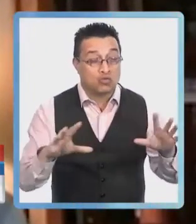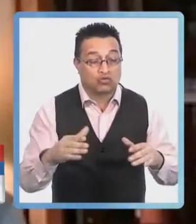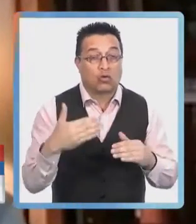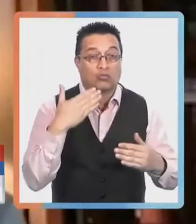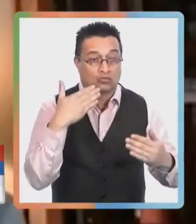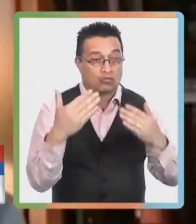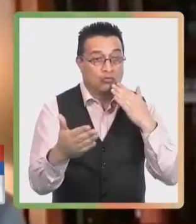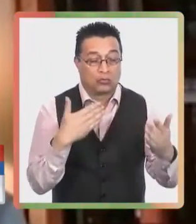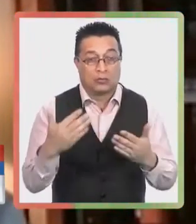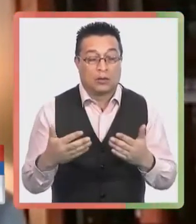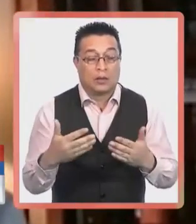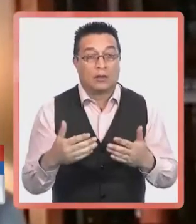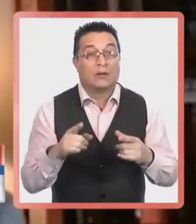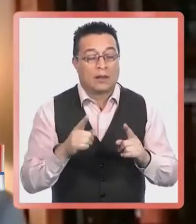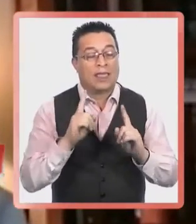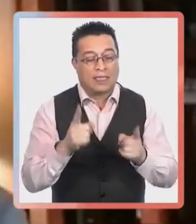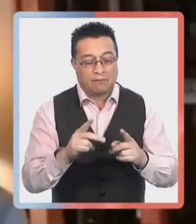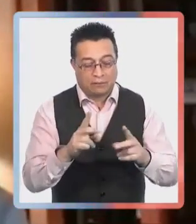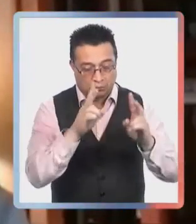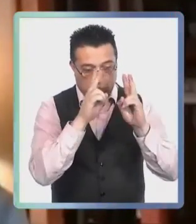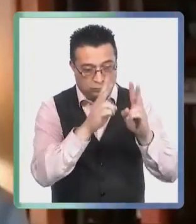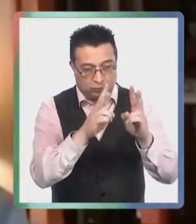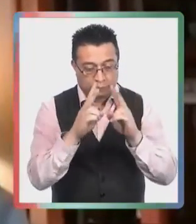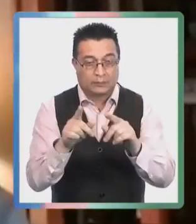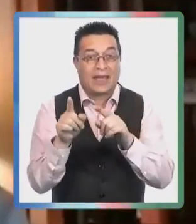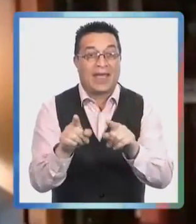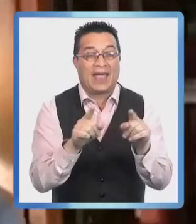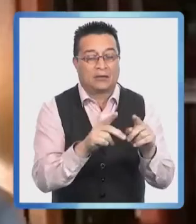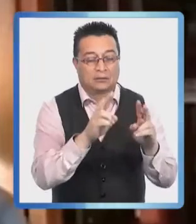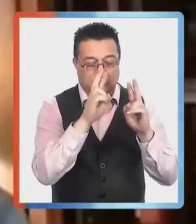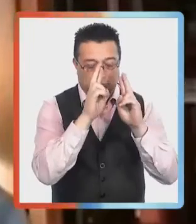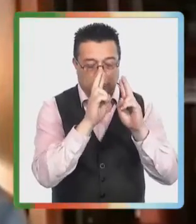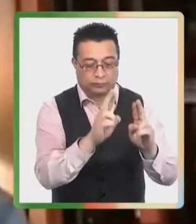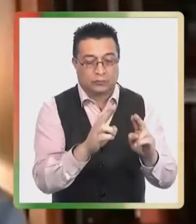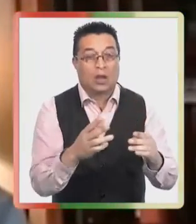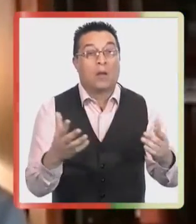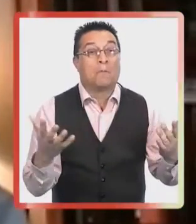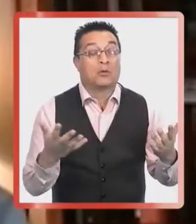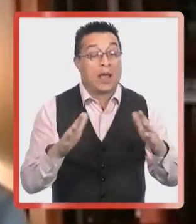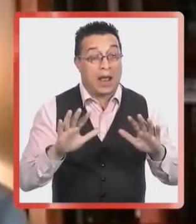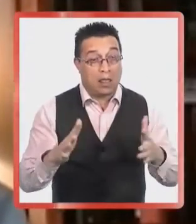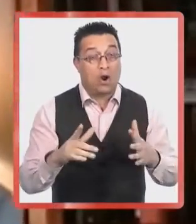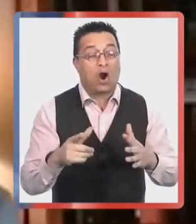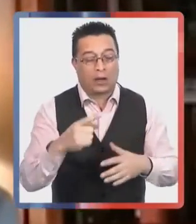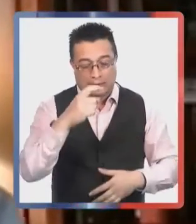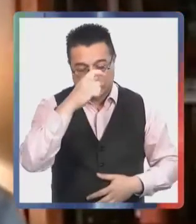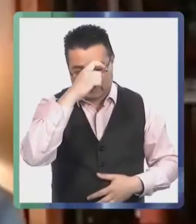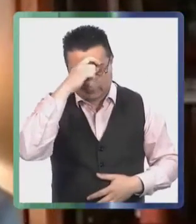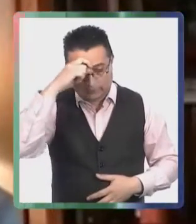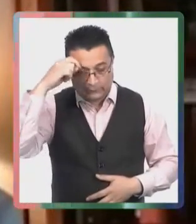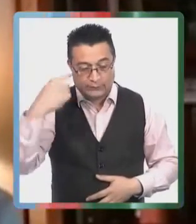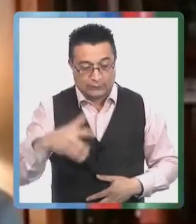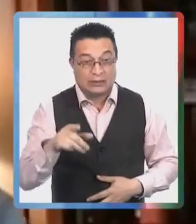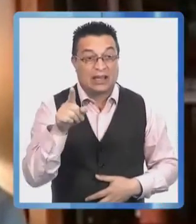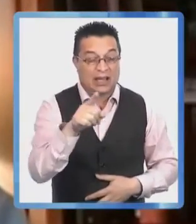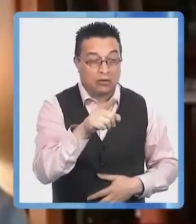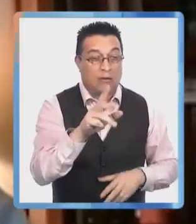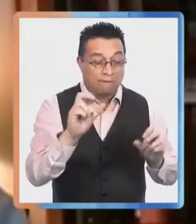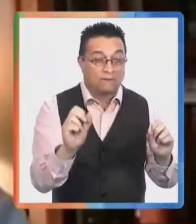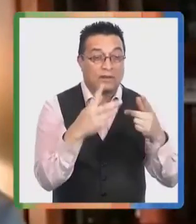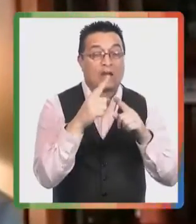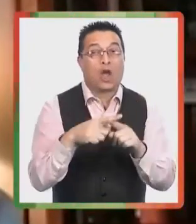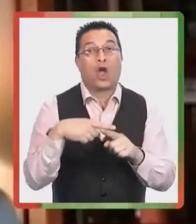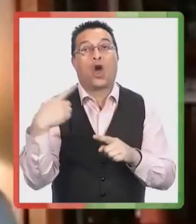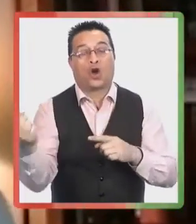se contagiaron. Entonces hay que hacerles un homenaje a ellos, un reconocimiento, porque a lo mejor el sacrificio de ellos permitió que otros